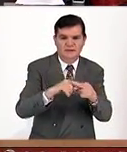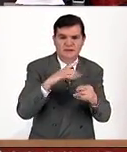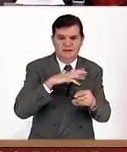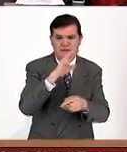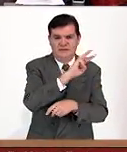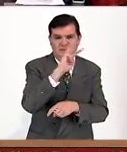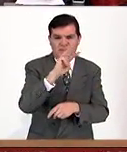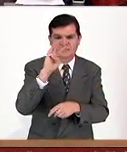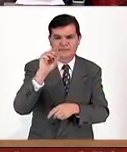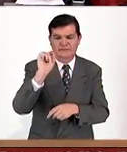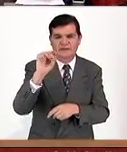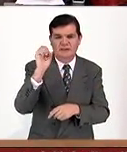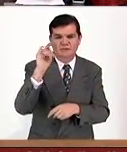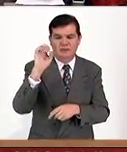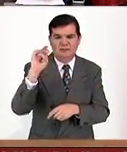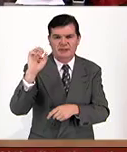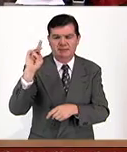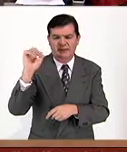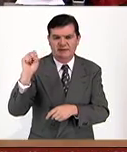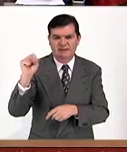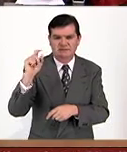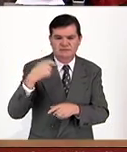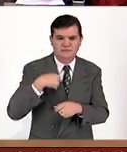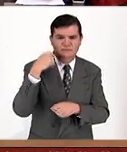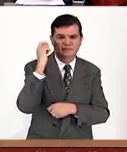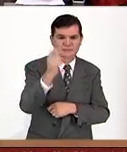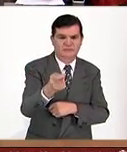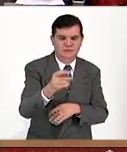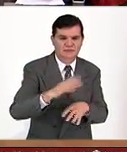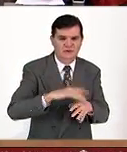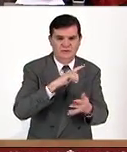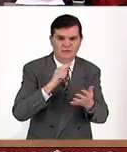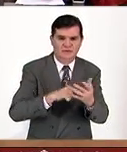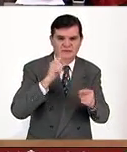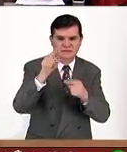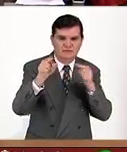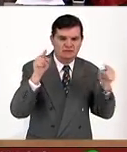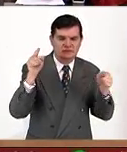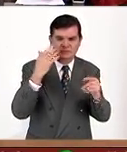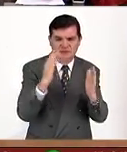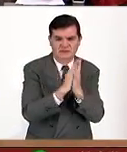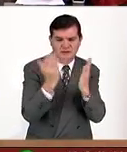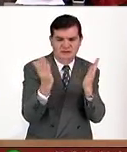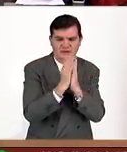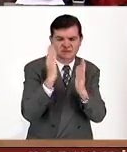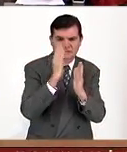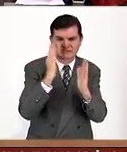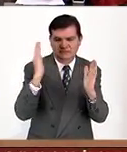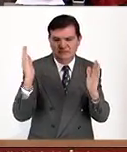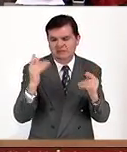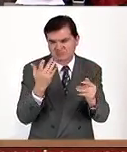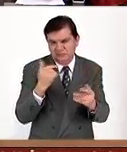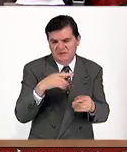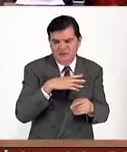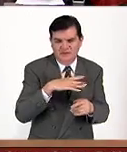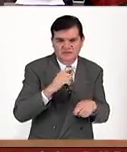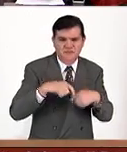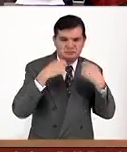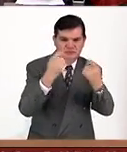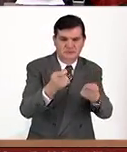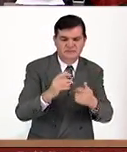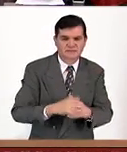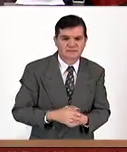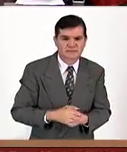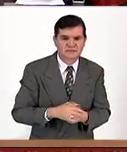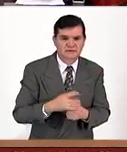en www.escuelaparapadres.com se los enviamos porque hay lugares donde Claro. no hay librerías bien surtidas, entonces se los podemos